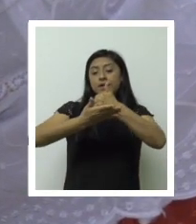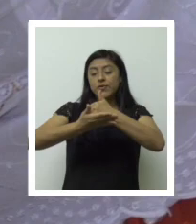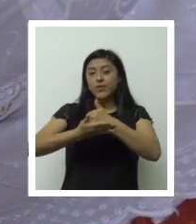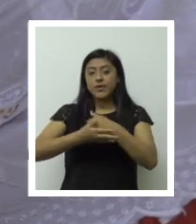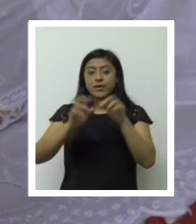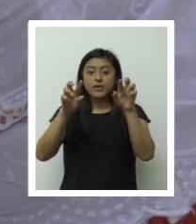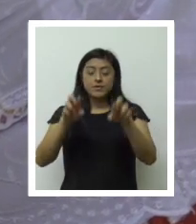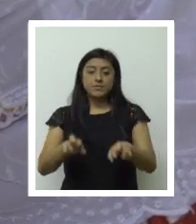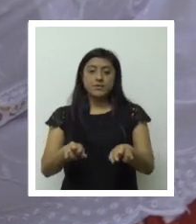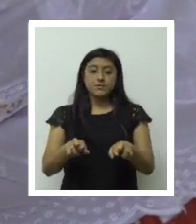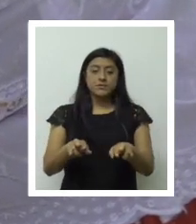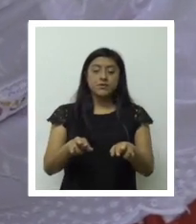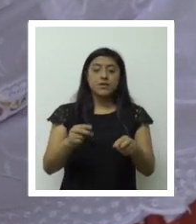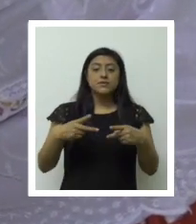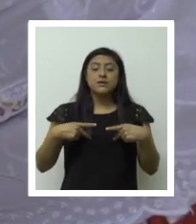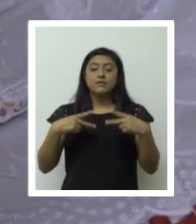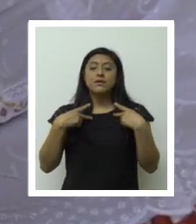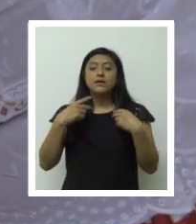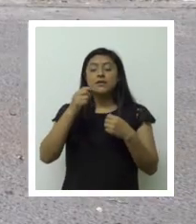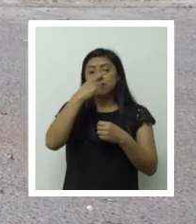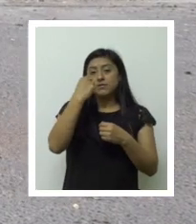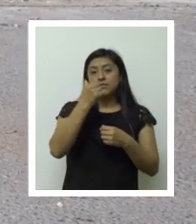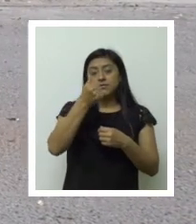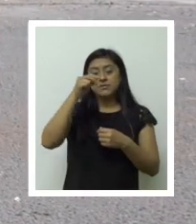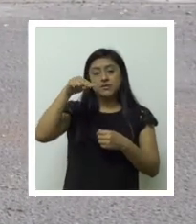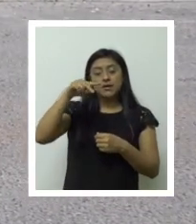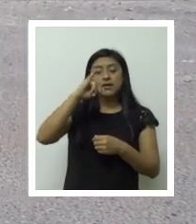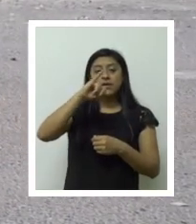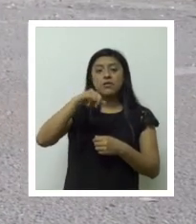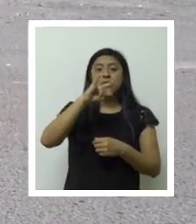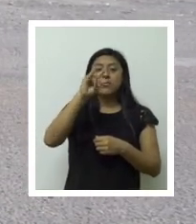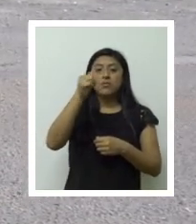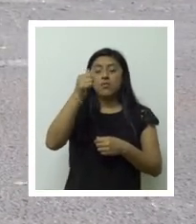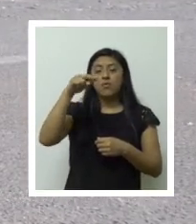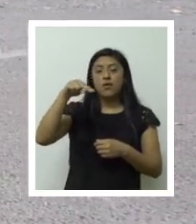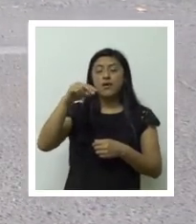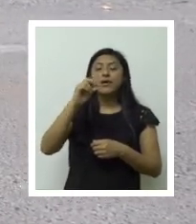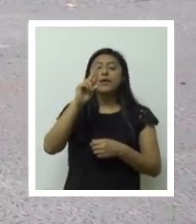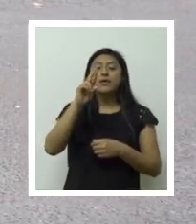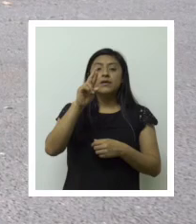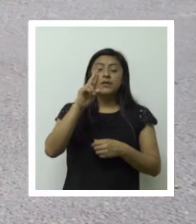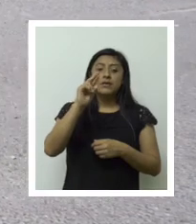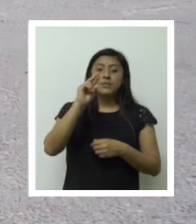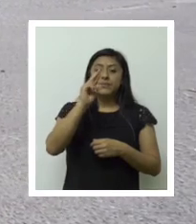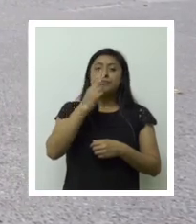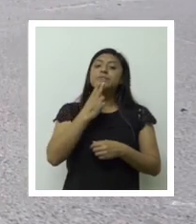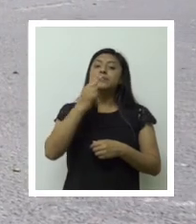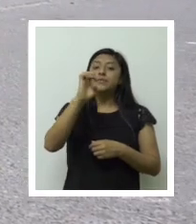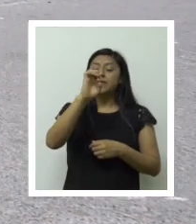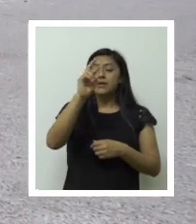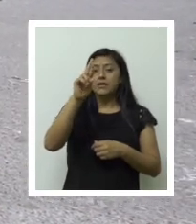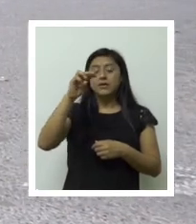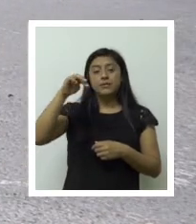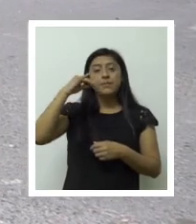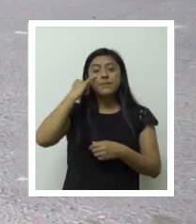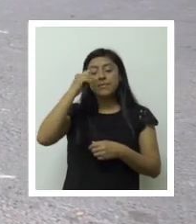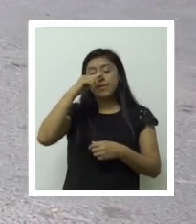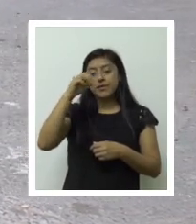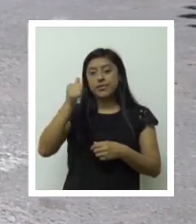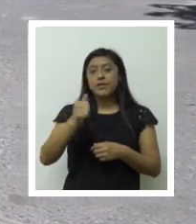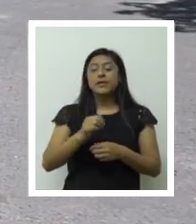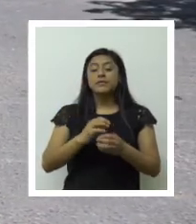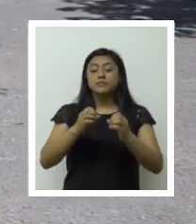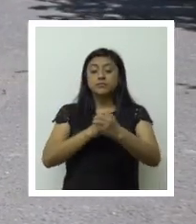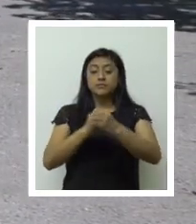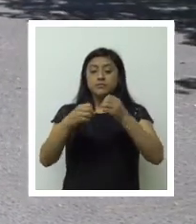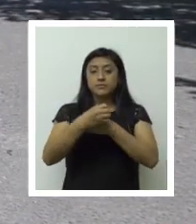al servicio a favor de sus vecinos en el municipio de San Juan Ermita, Chiquimula. La oficina número 128 en este caluroso